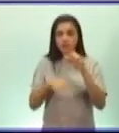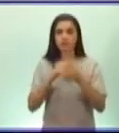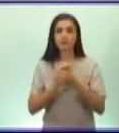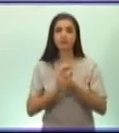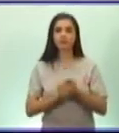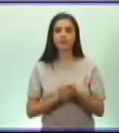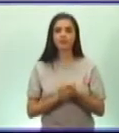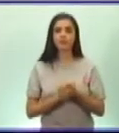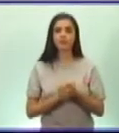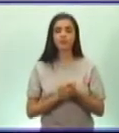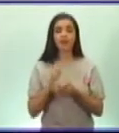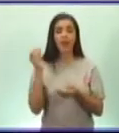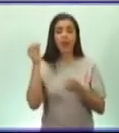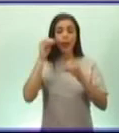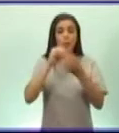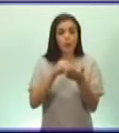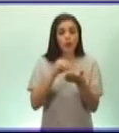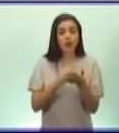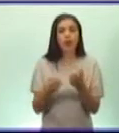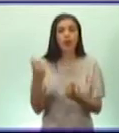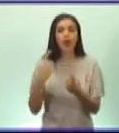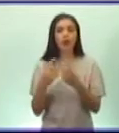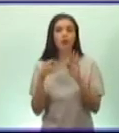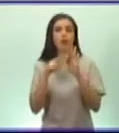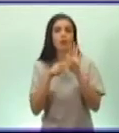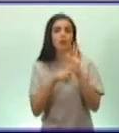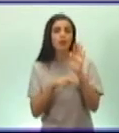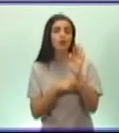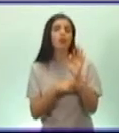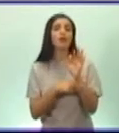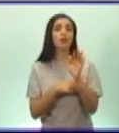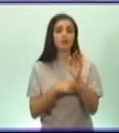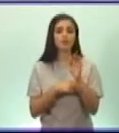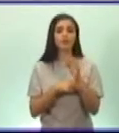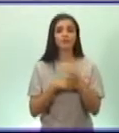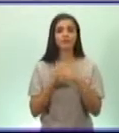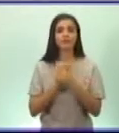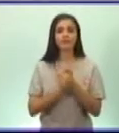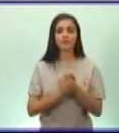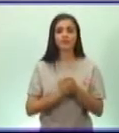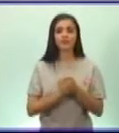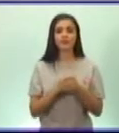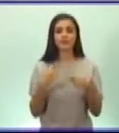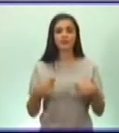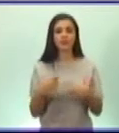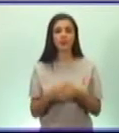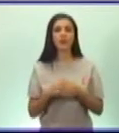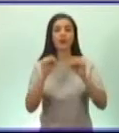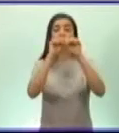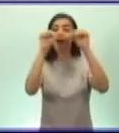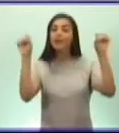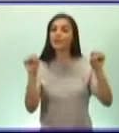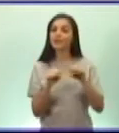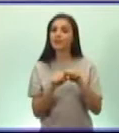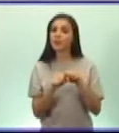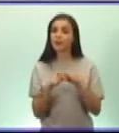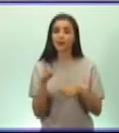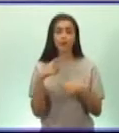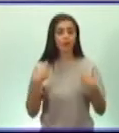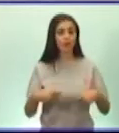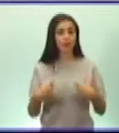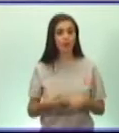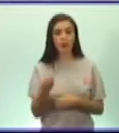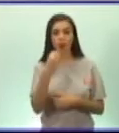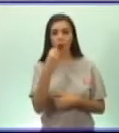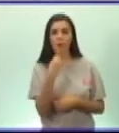deben de poner algunas de las medidas higiénicas sanitarias para este sistema. No debemos consumir